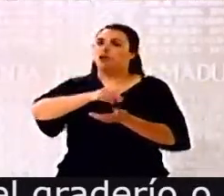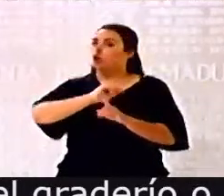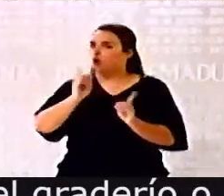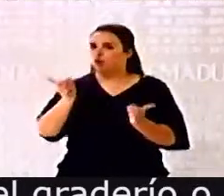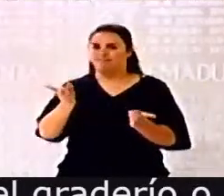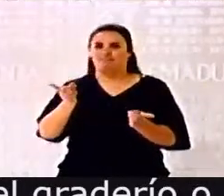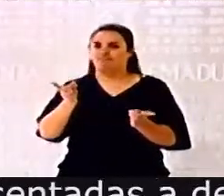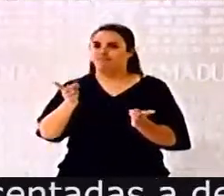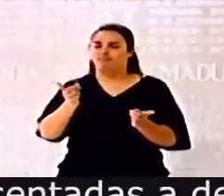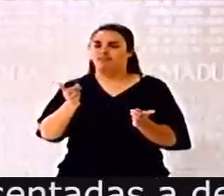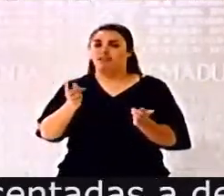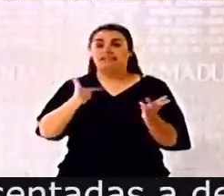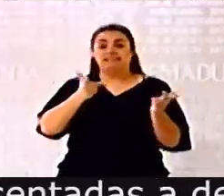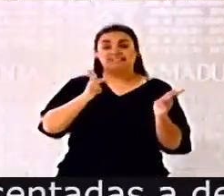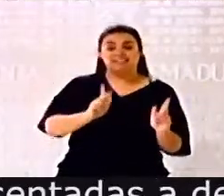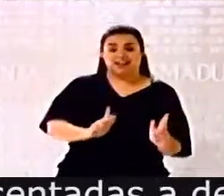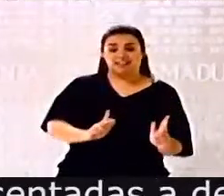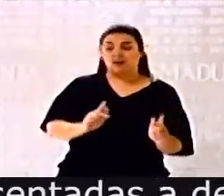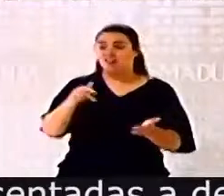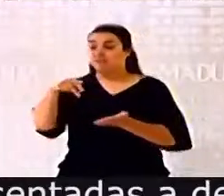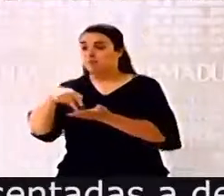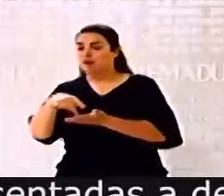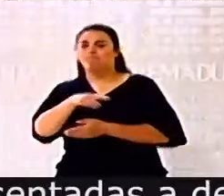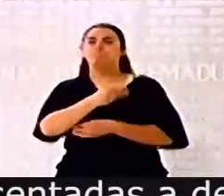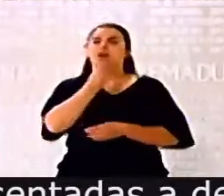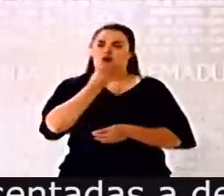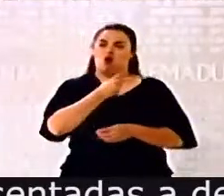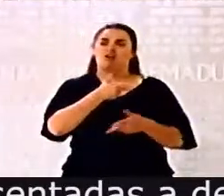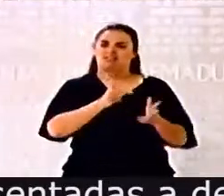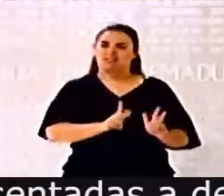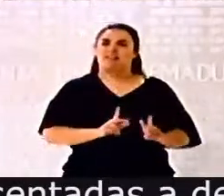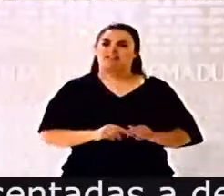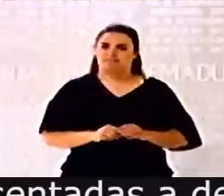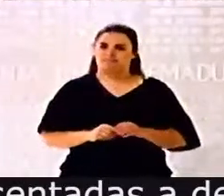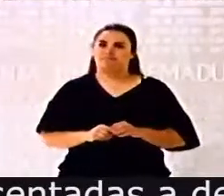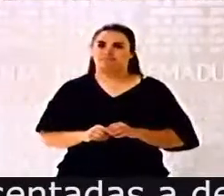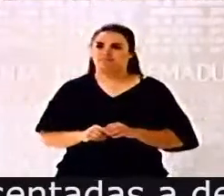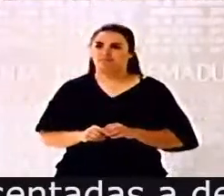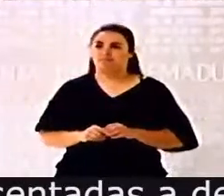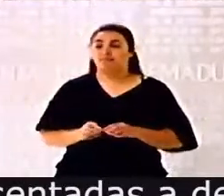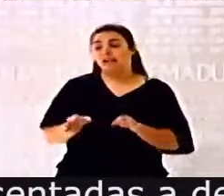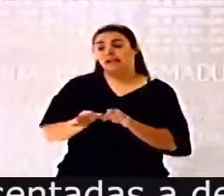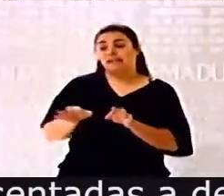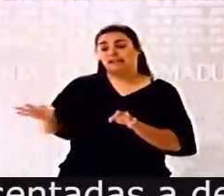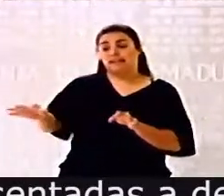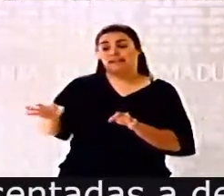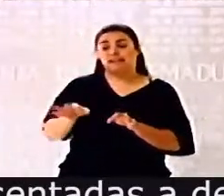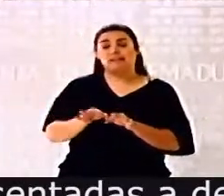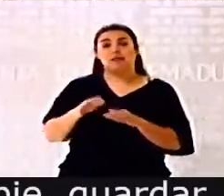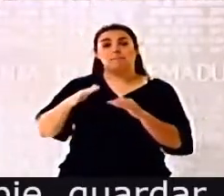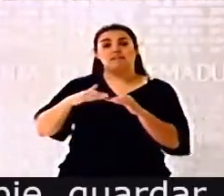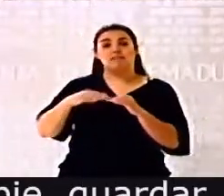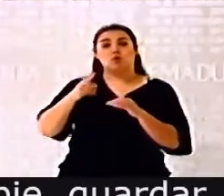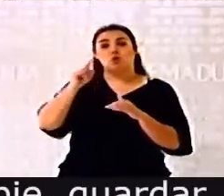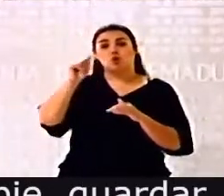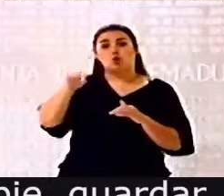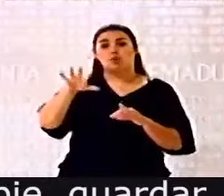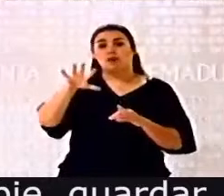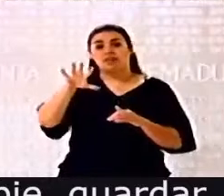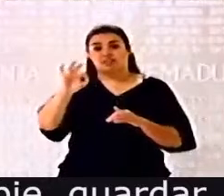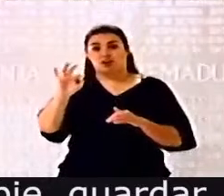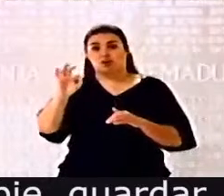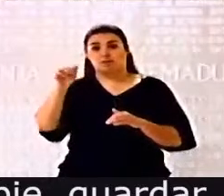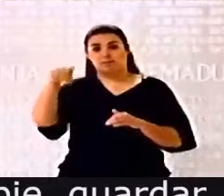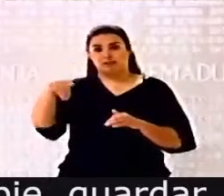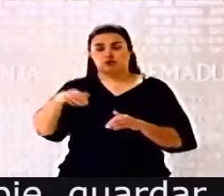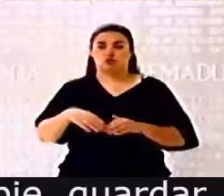mejor que las personas estén sentadas a que estén de pie, tienen que guardar una distancia de al menos 1,5